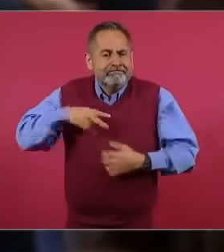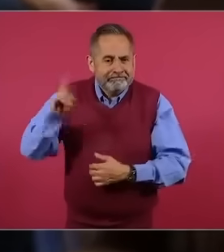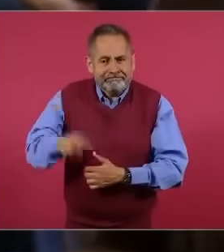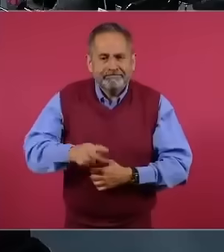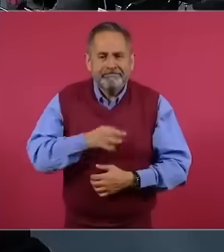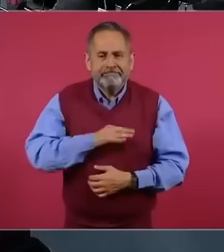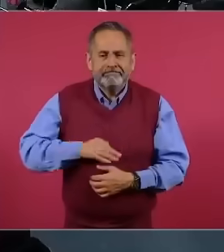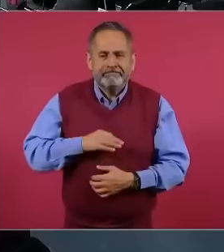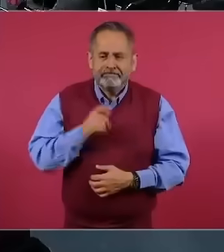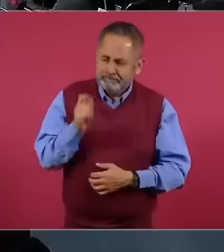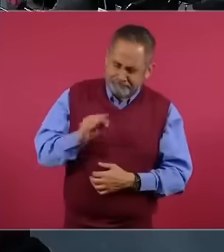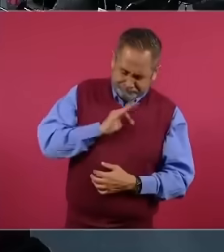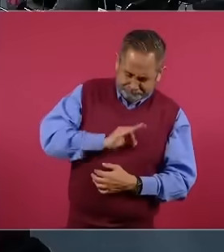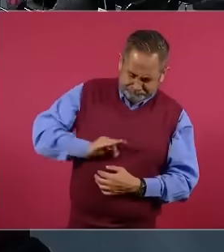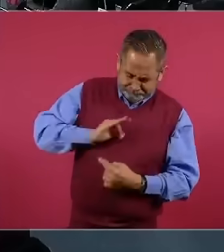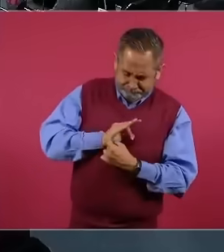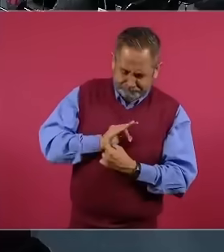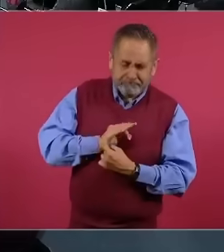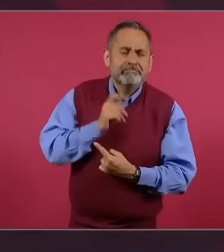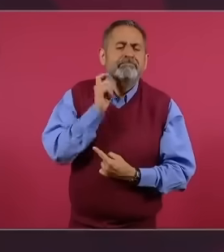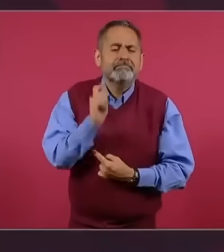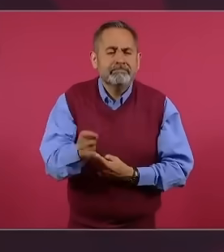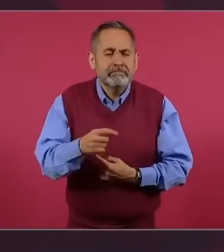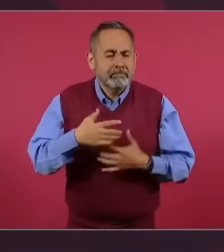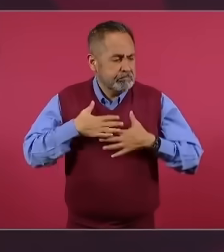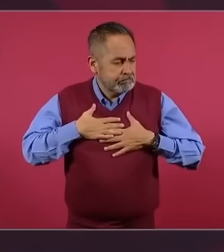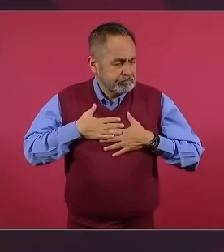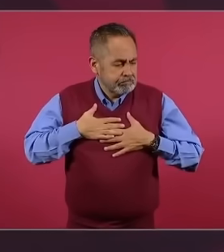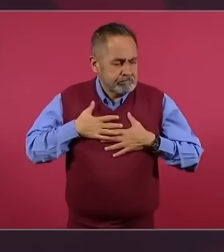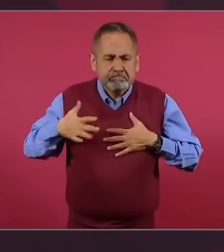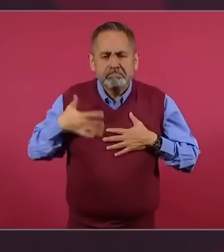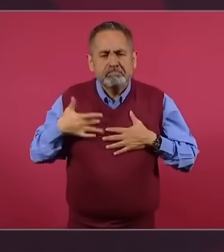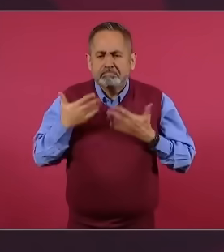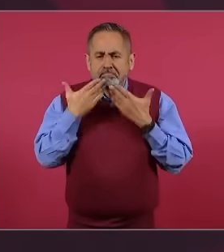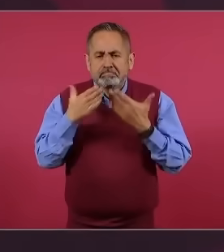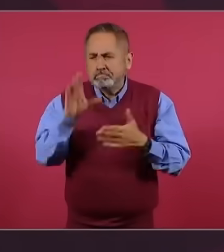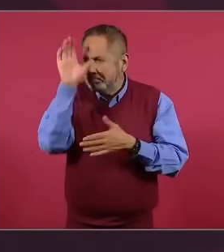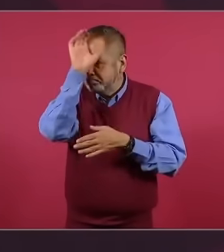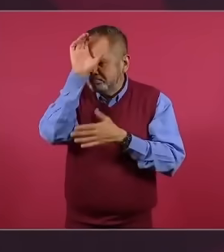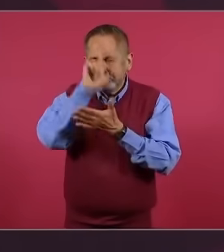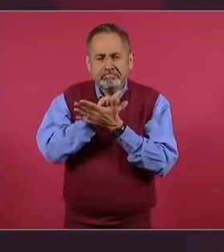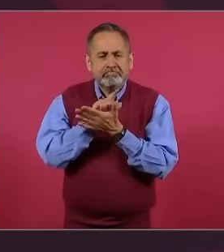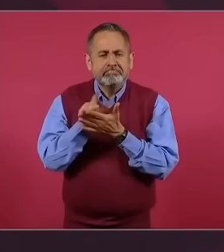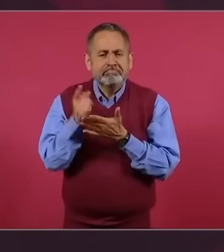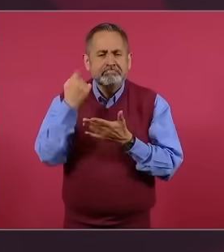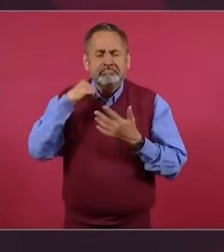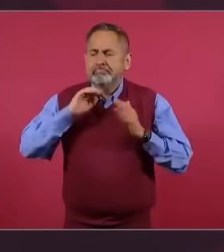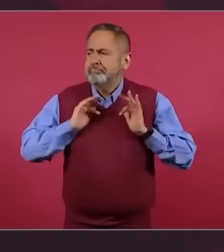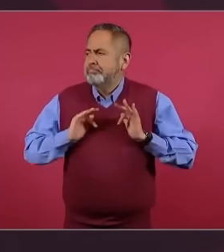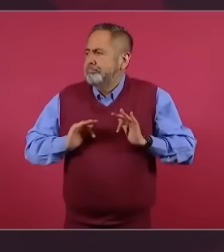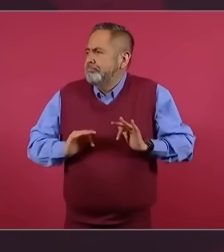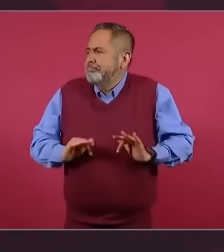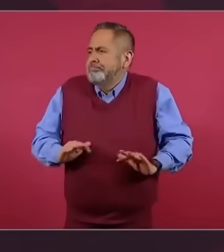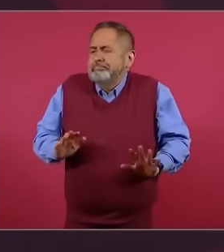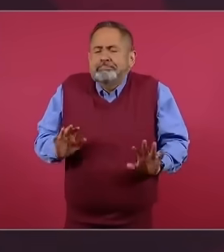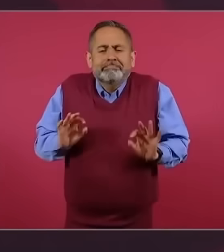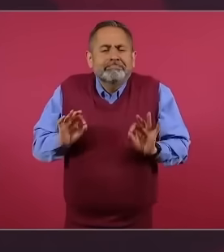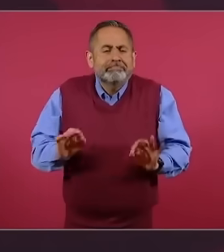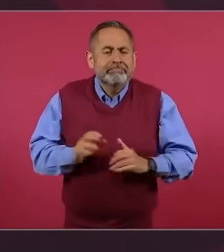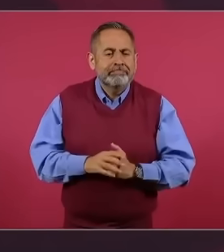¿Qué es la felicidad? Es estar bien con uno mismo. O sea, no es